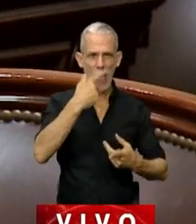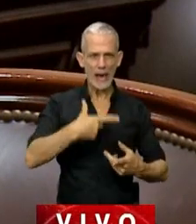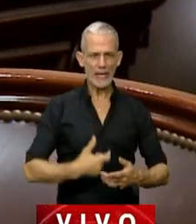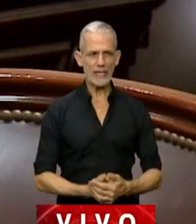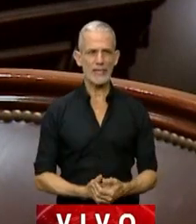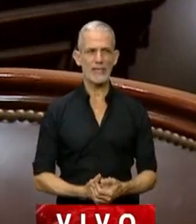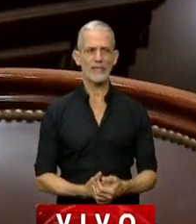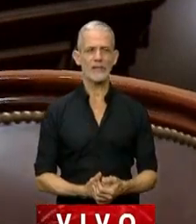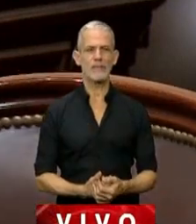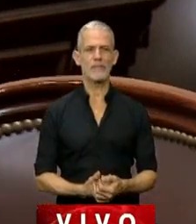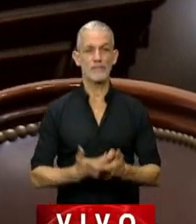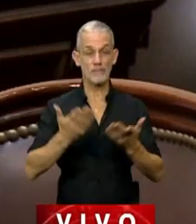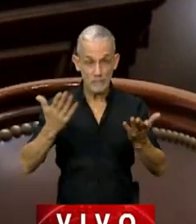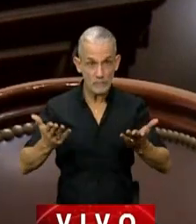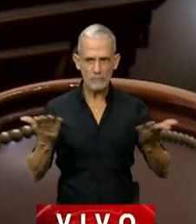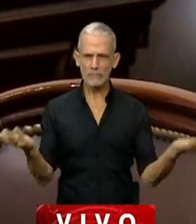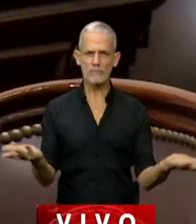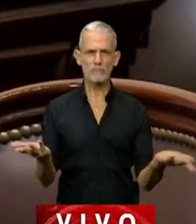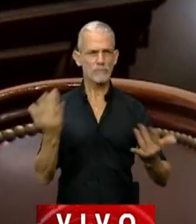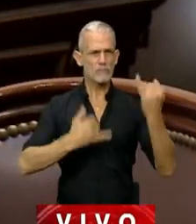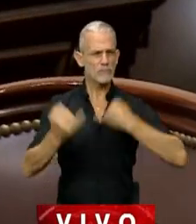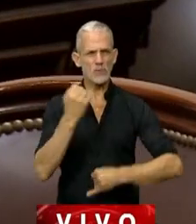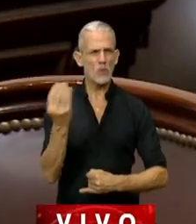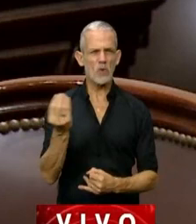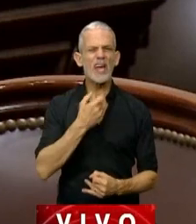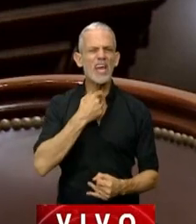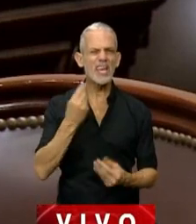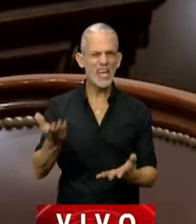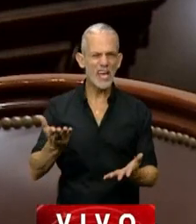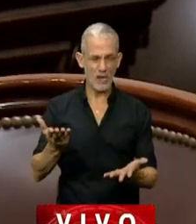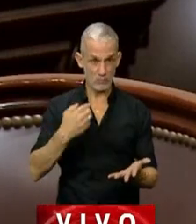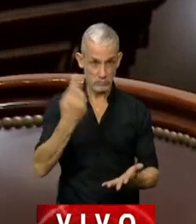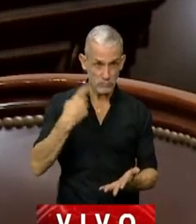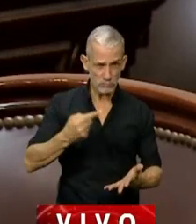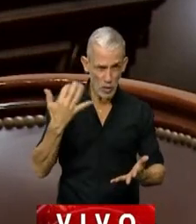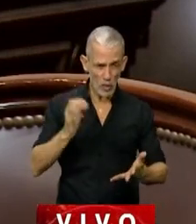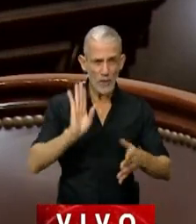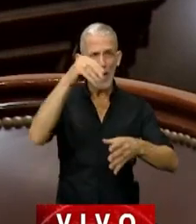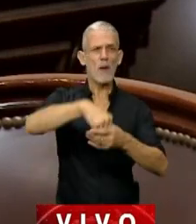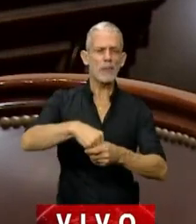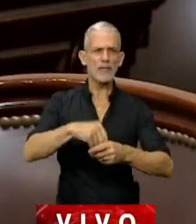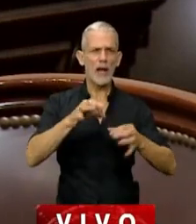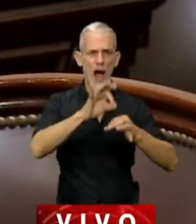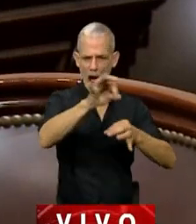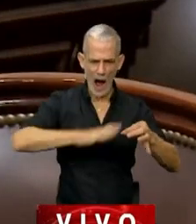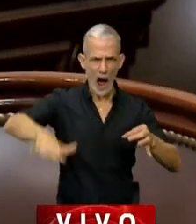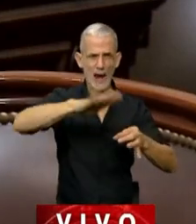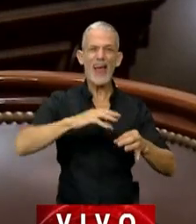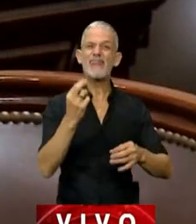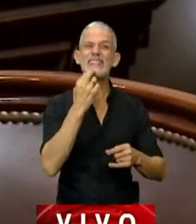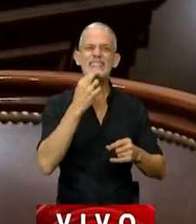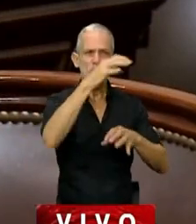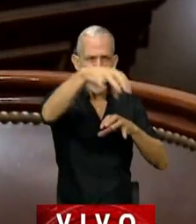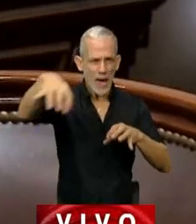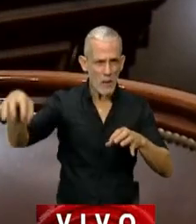Macri. Entonces, ¿de qué me están hablando? ¿Qué pretenden? ¿Que nosotros metamos en el área a las